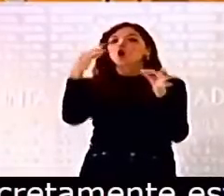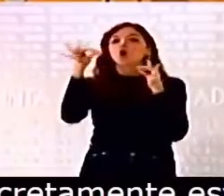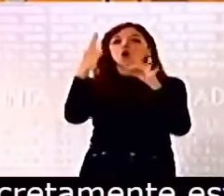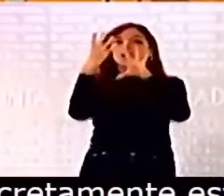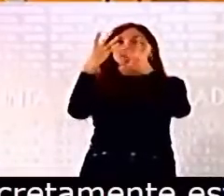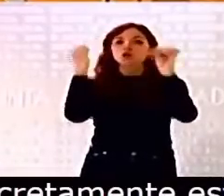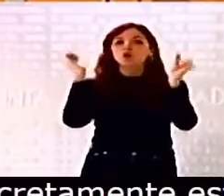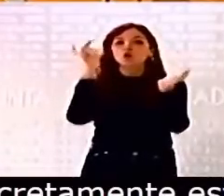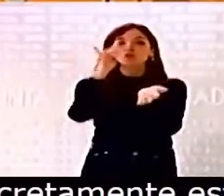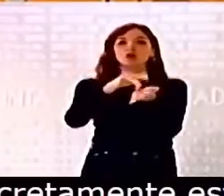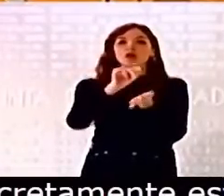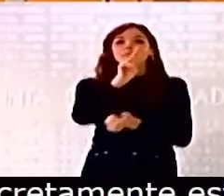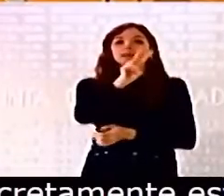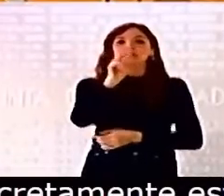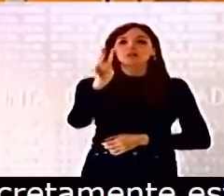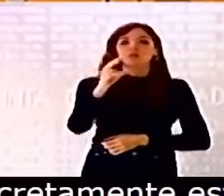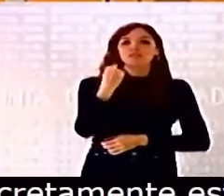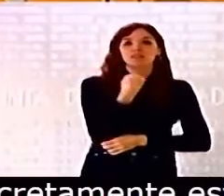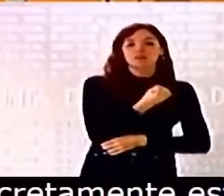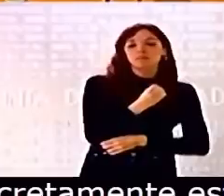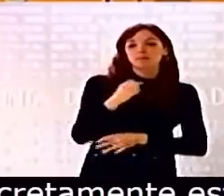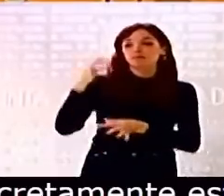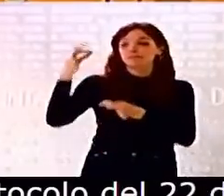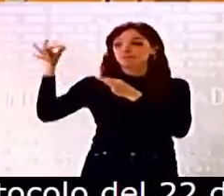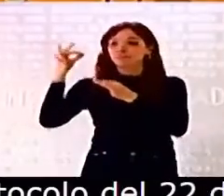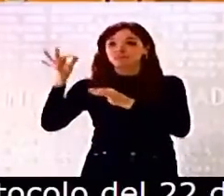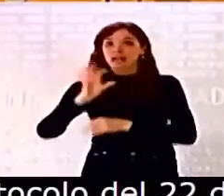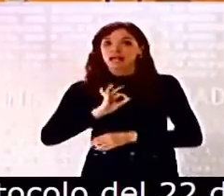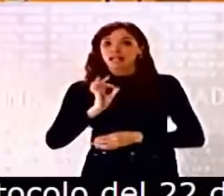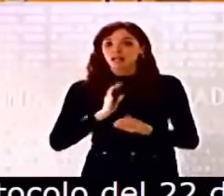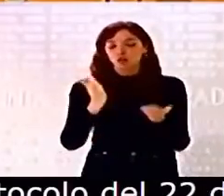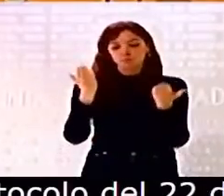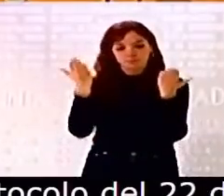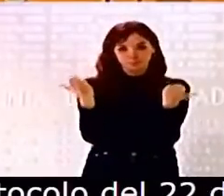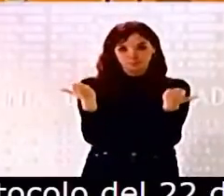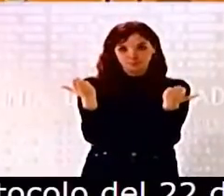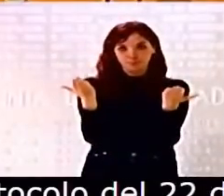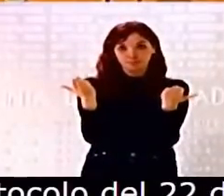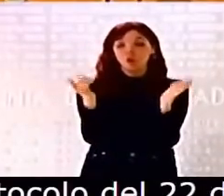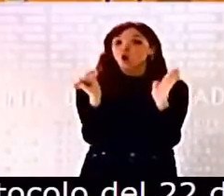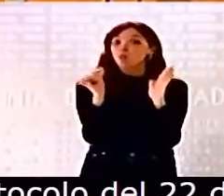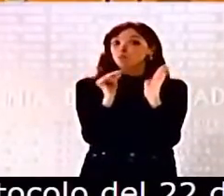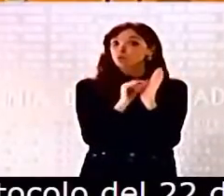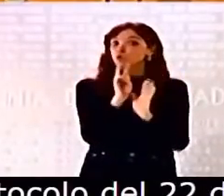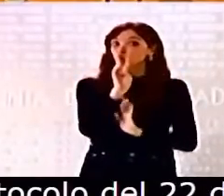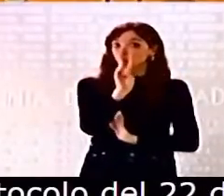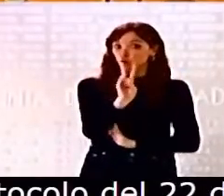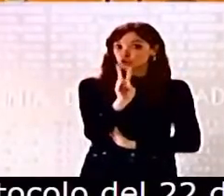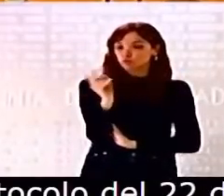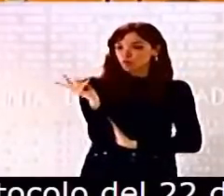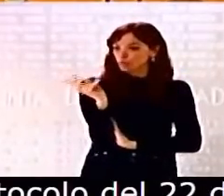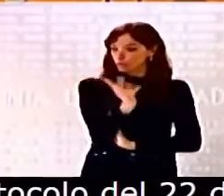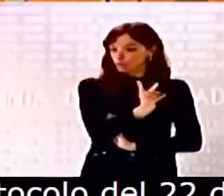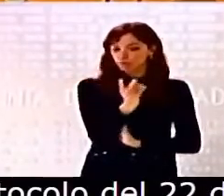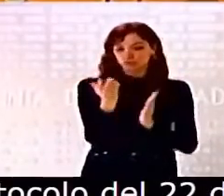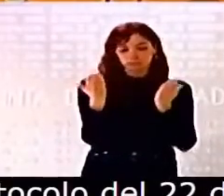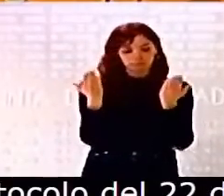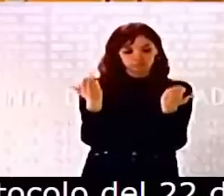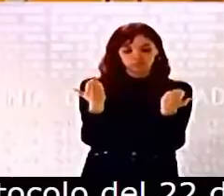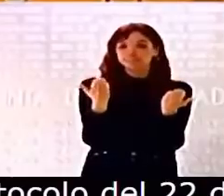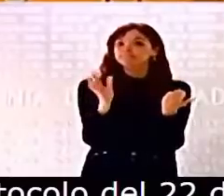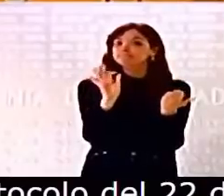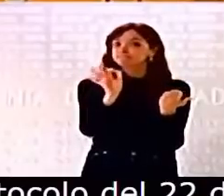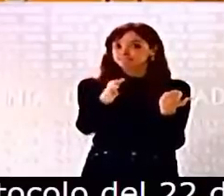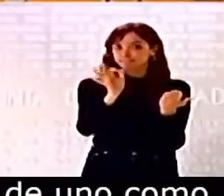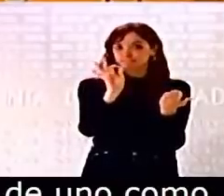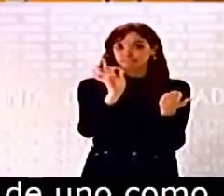de diciembre y la hoja del protocolo de enero. En el punto 2, tanto de uno como otro, efectivamente,